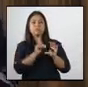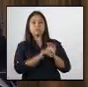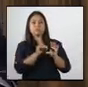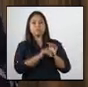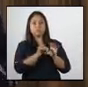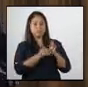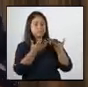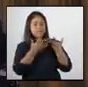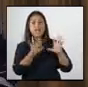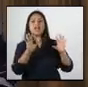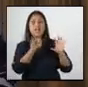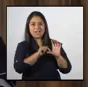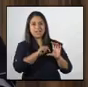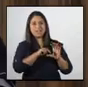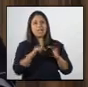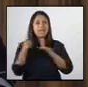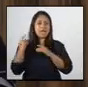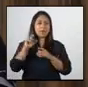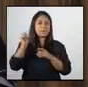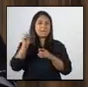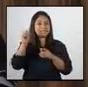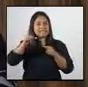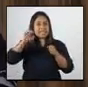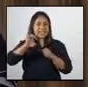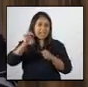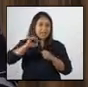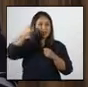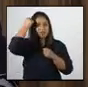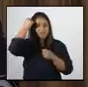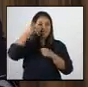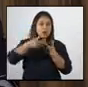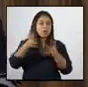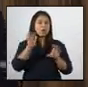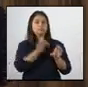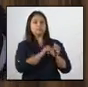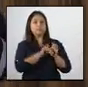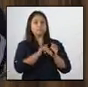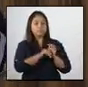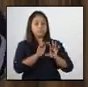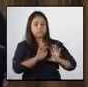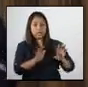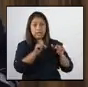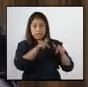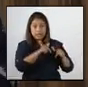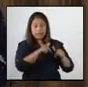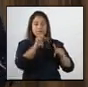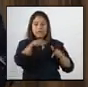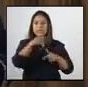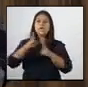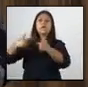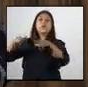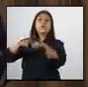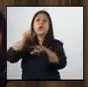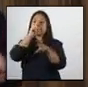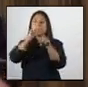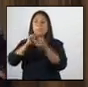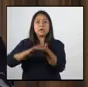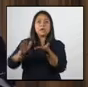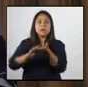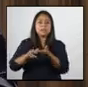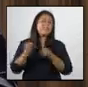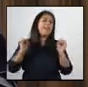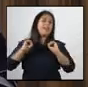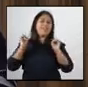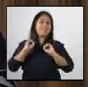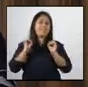habíamos hecho en estos primeros meses en la presidencia de la república y además la sede de dicha comisión tampoco representa una erogación